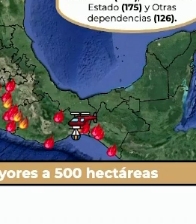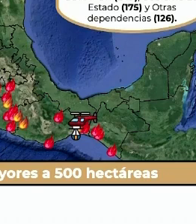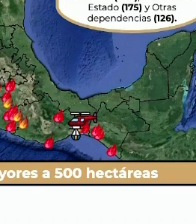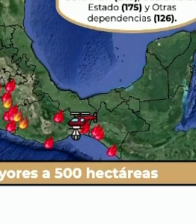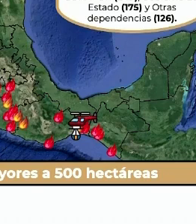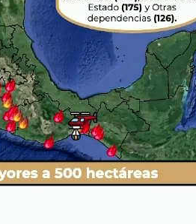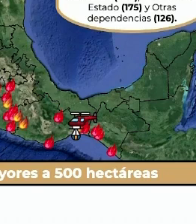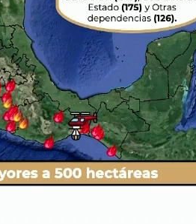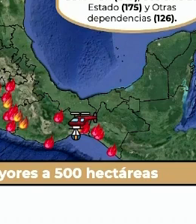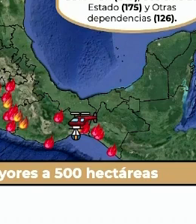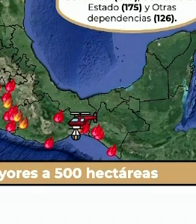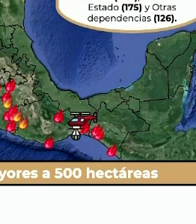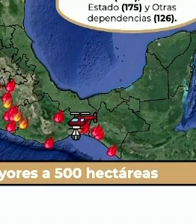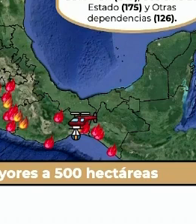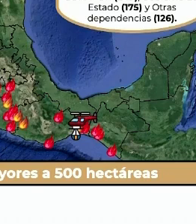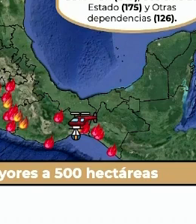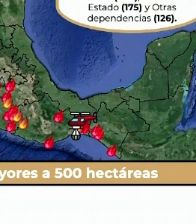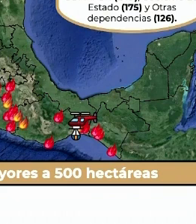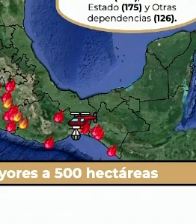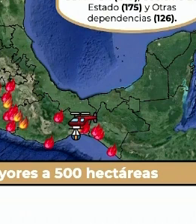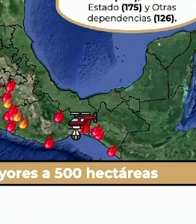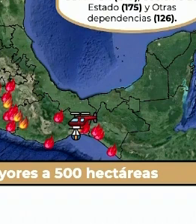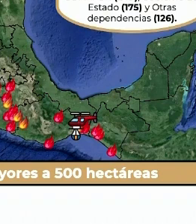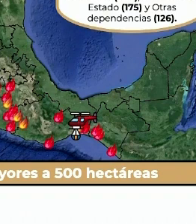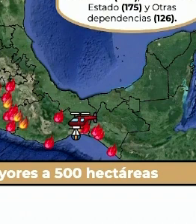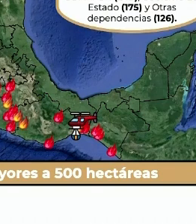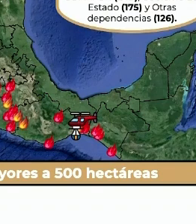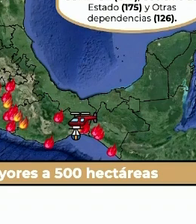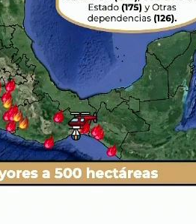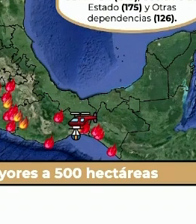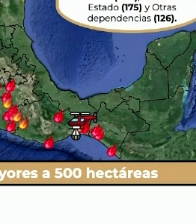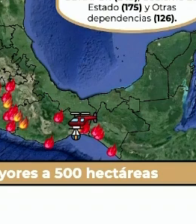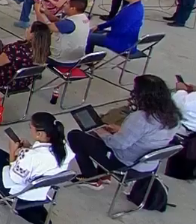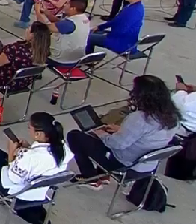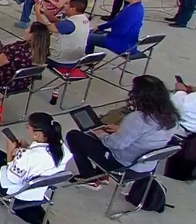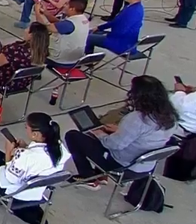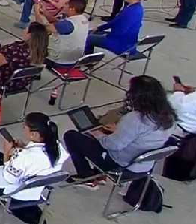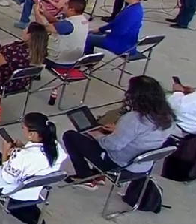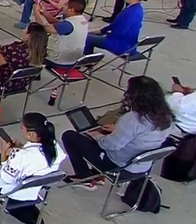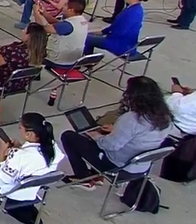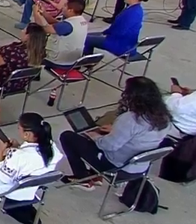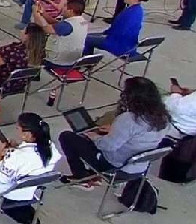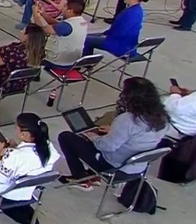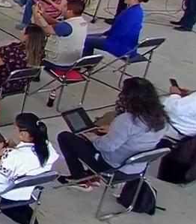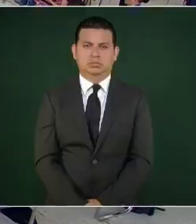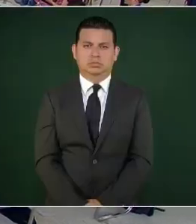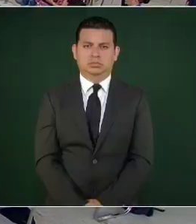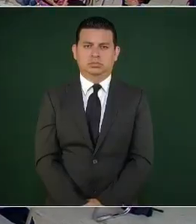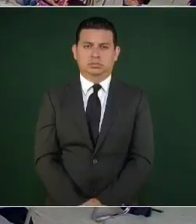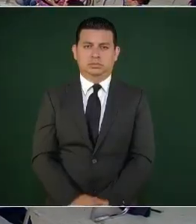Y también hoy se informó que 5 helicópteros